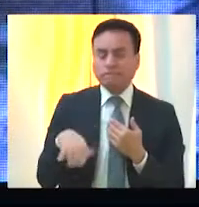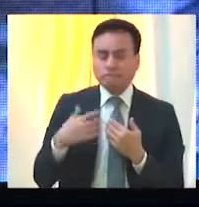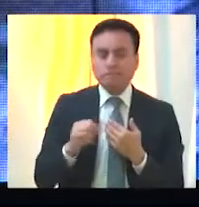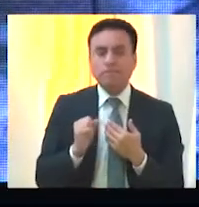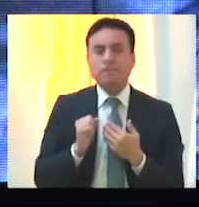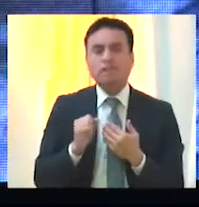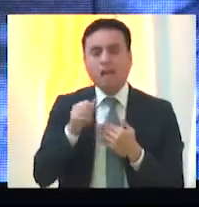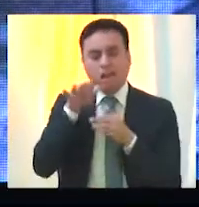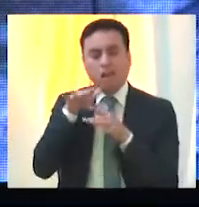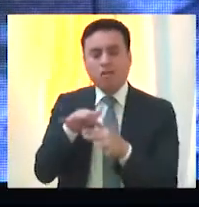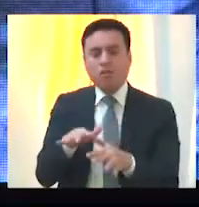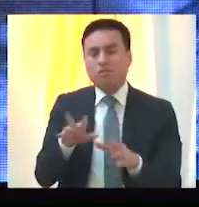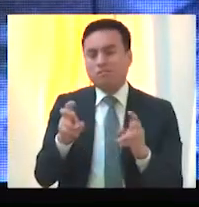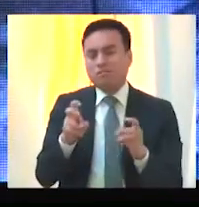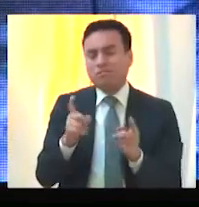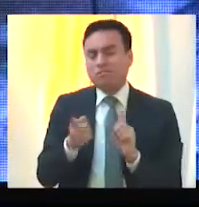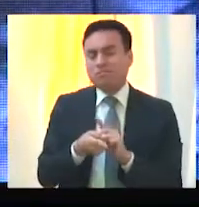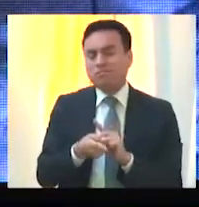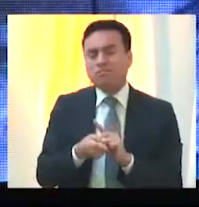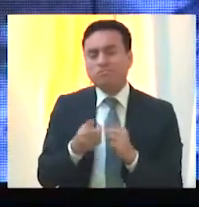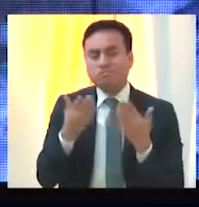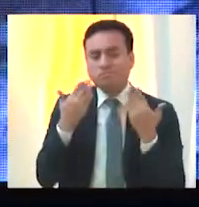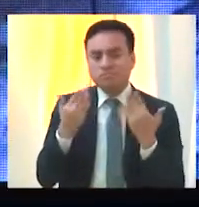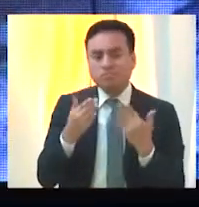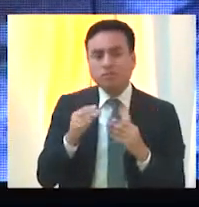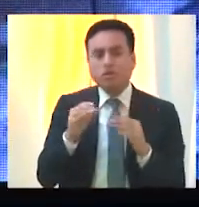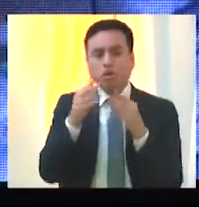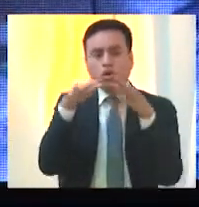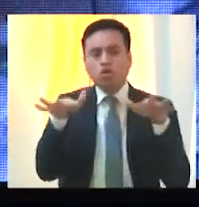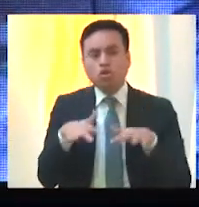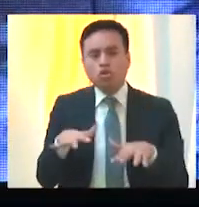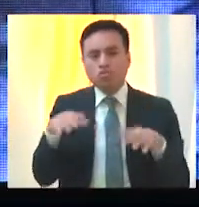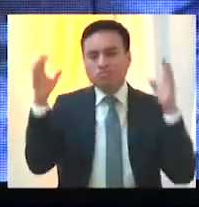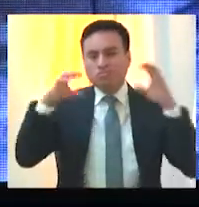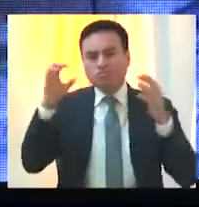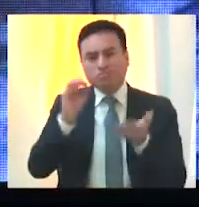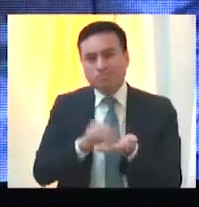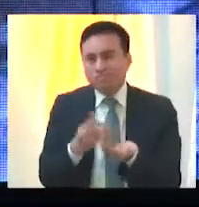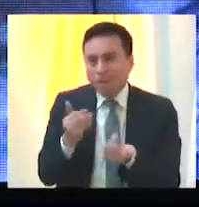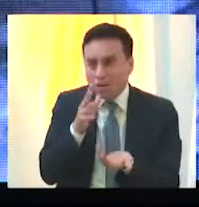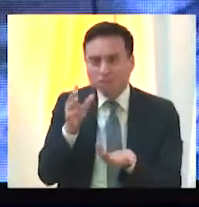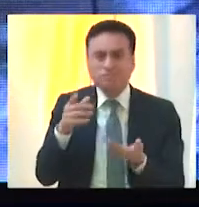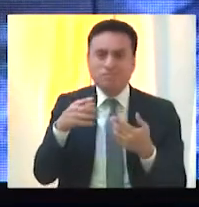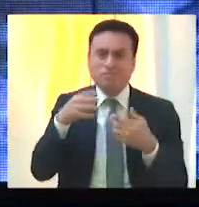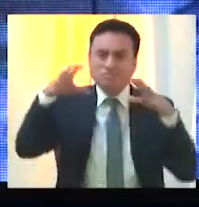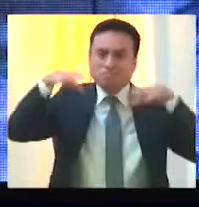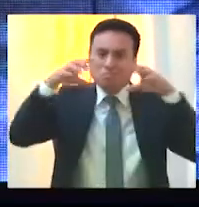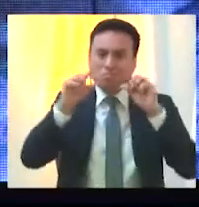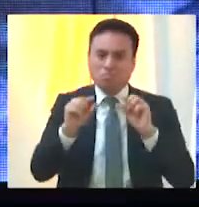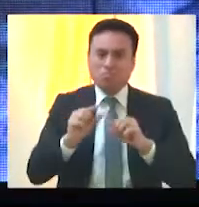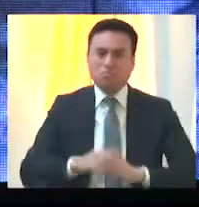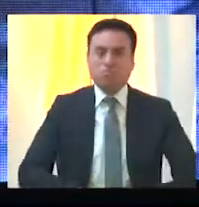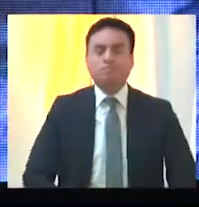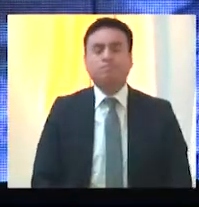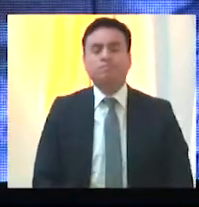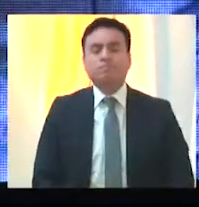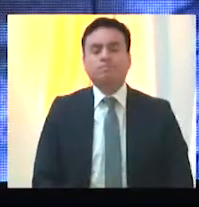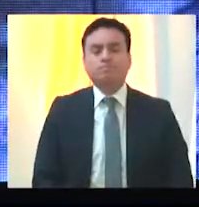de los caudales de verano, produciendo un otoño particularmente seco, que es cuando más se necesita el caudal en los ríos.